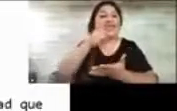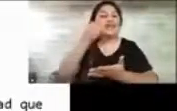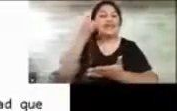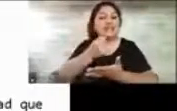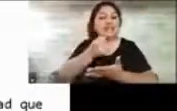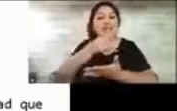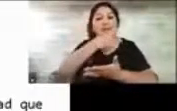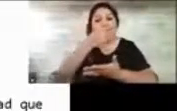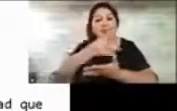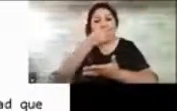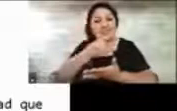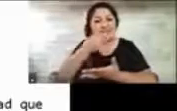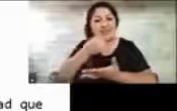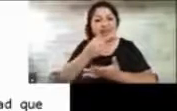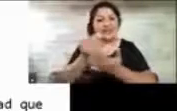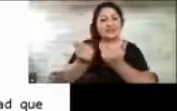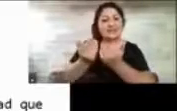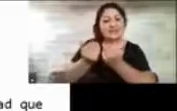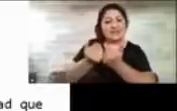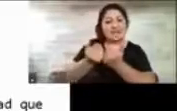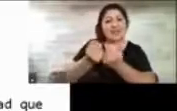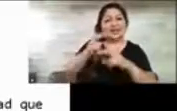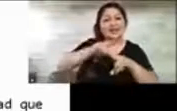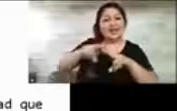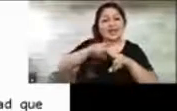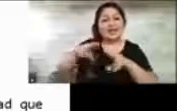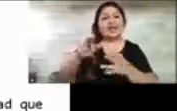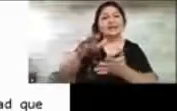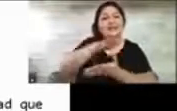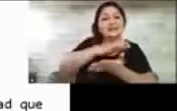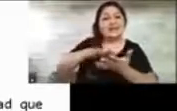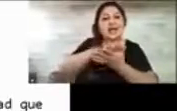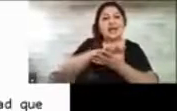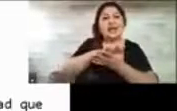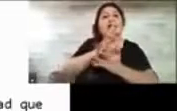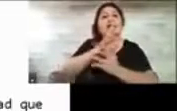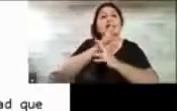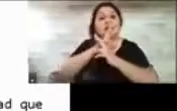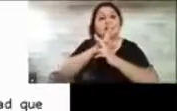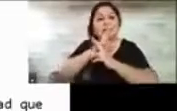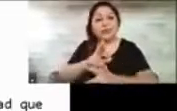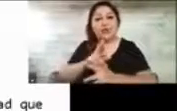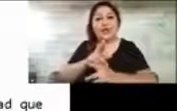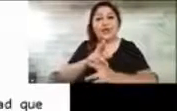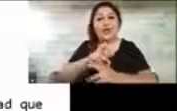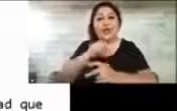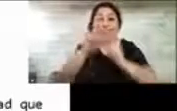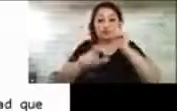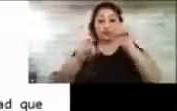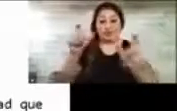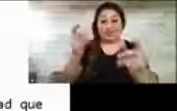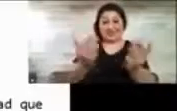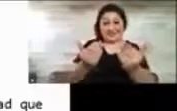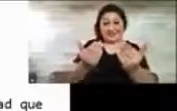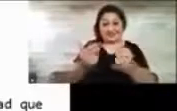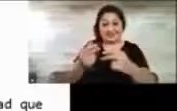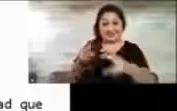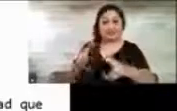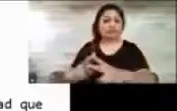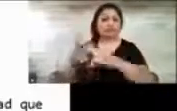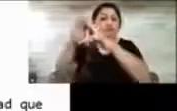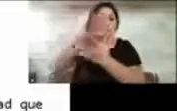de crear ciudades que respondan a la escala y a la necesidad humana. Y en ese sentido habla siempre de la transversalidad de los